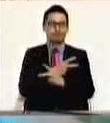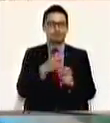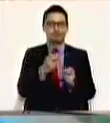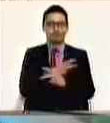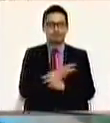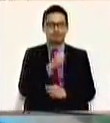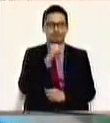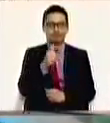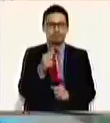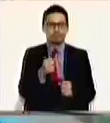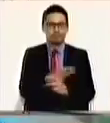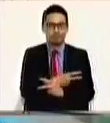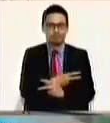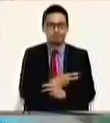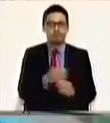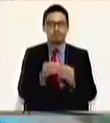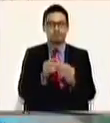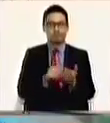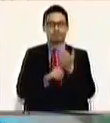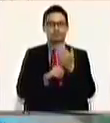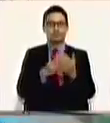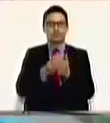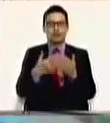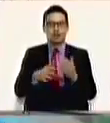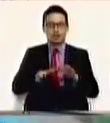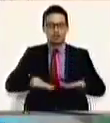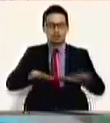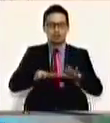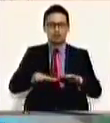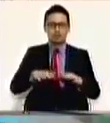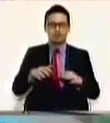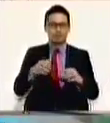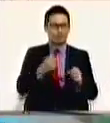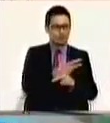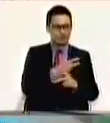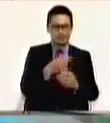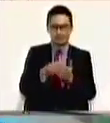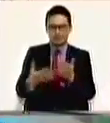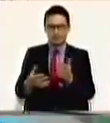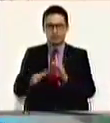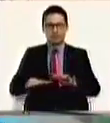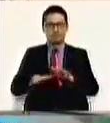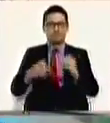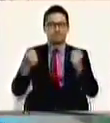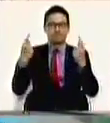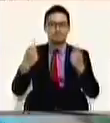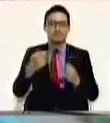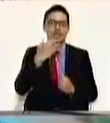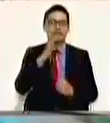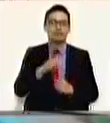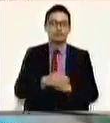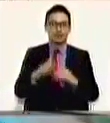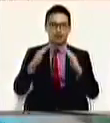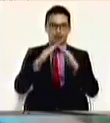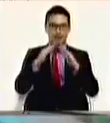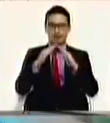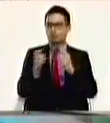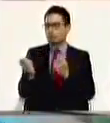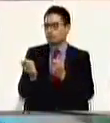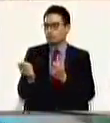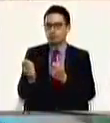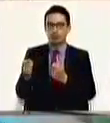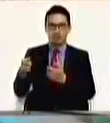zonas violentas, y presenta un altísimo precio de la tierra. ¿Quién lo comprende? Haga de cuenta que usted a su casa le llega la violencia a la esquina